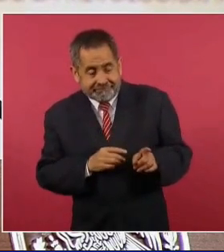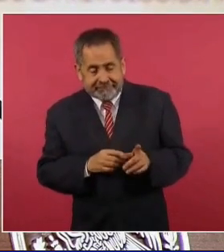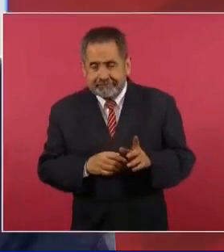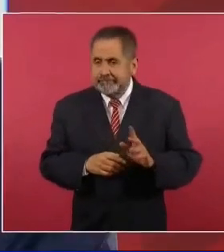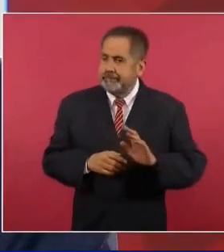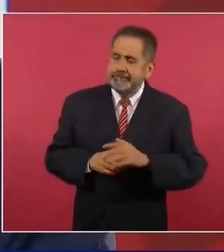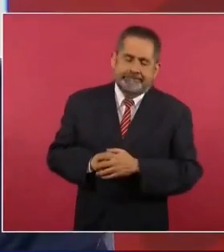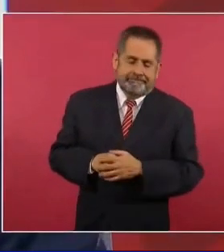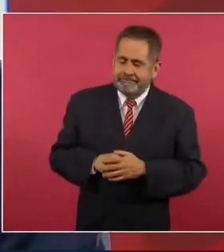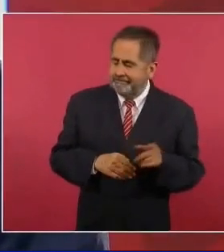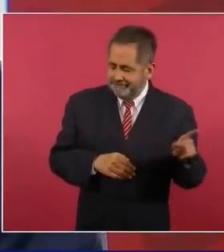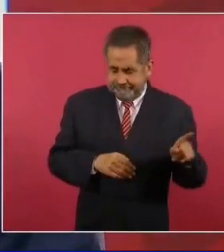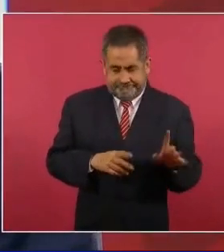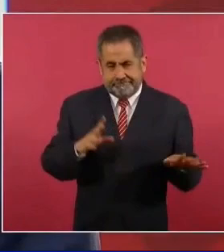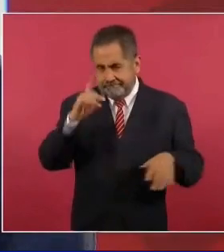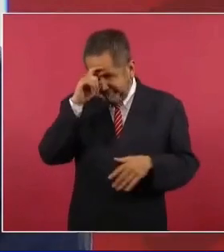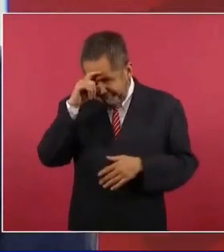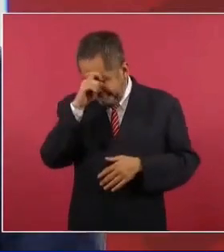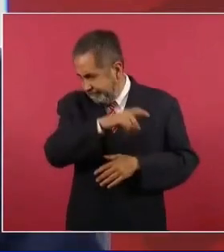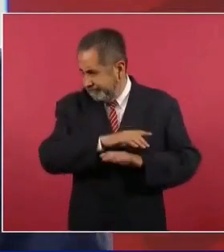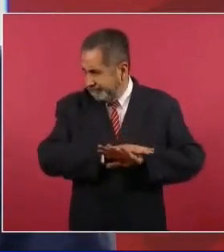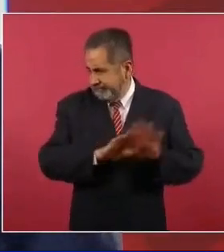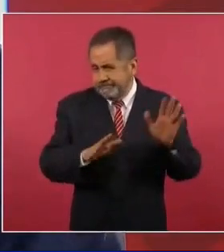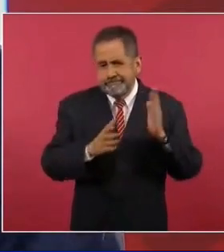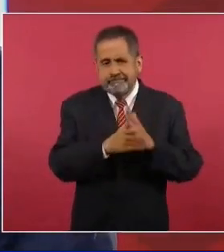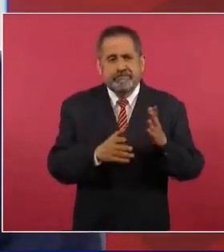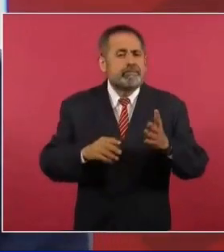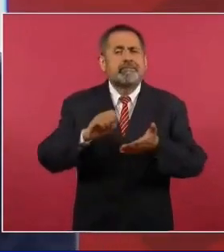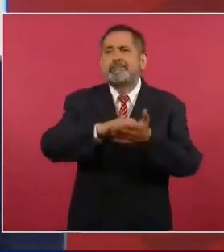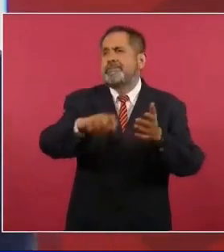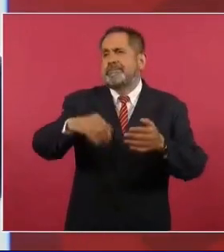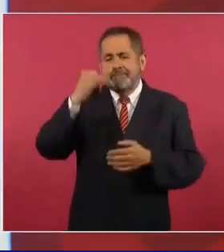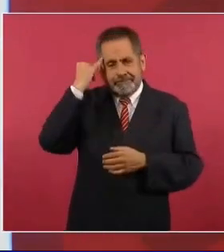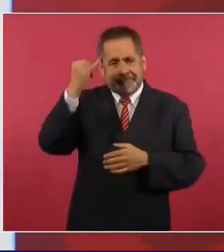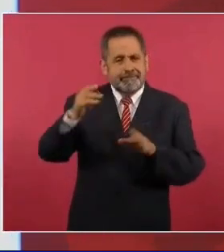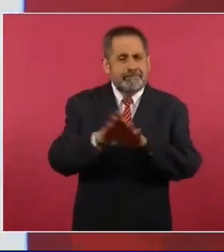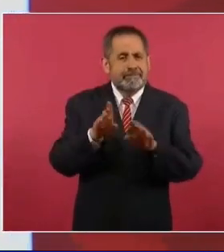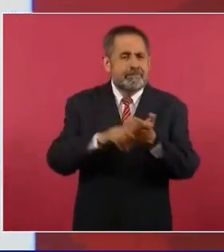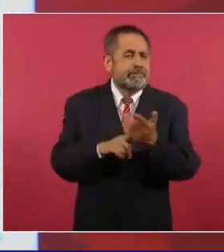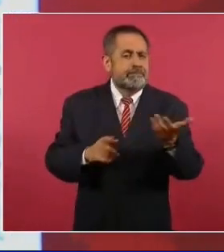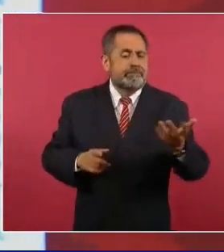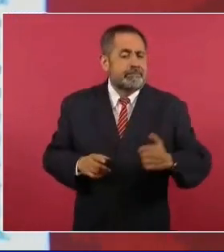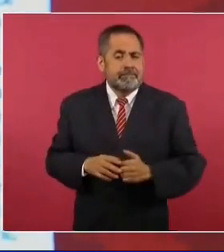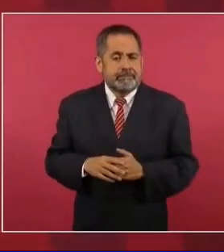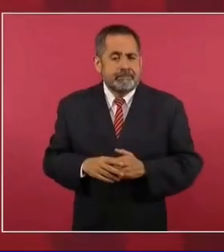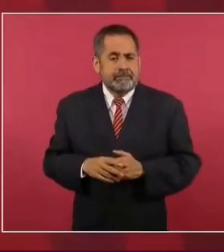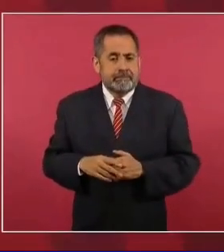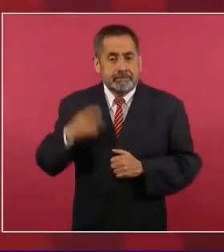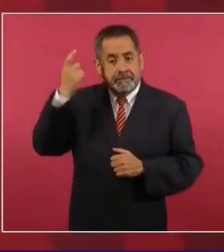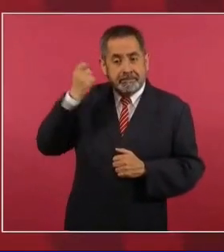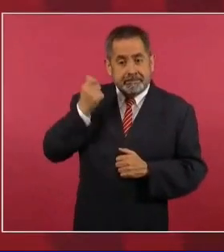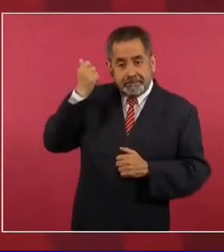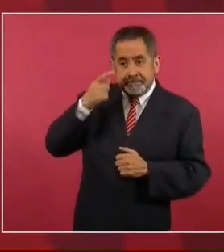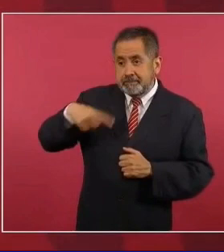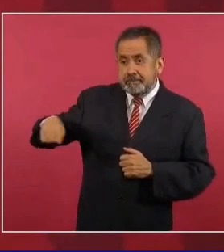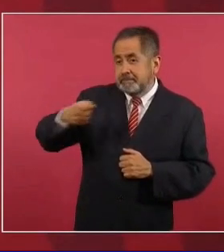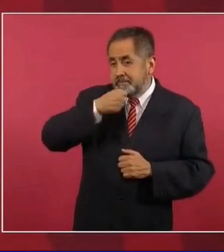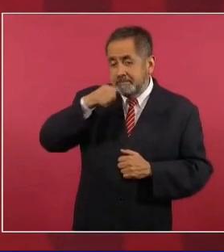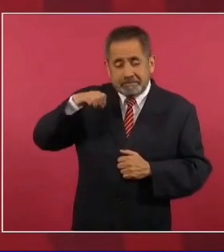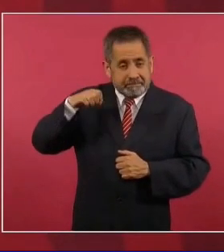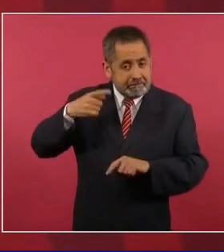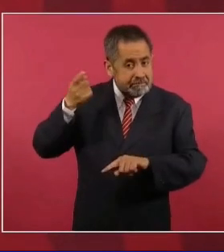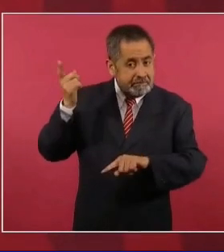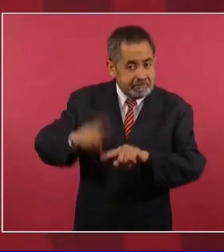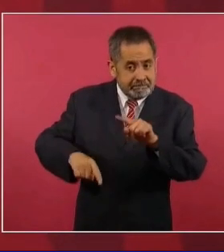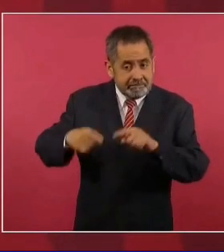que les cueste trabajo. O sea, estoy imaginando cómo van a dejar sin pensión